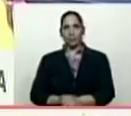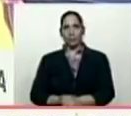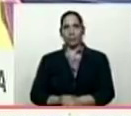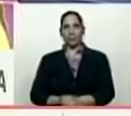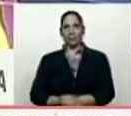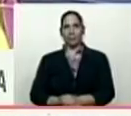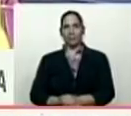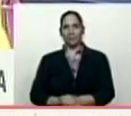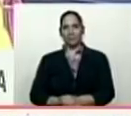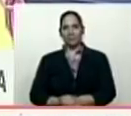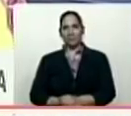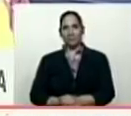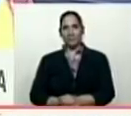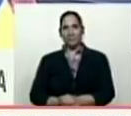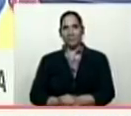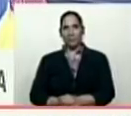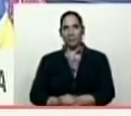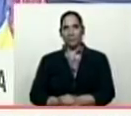Thank you.